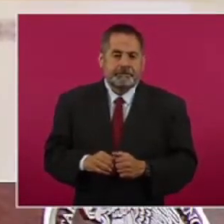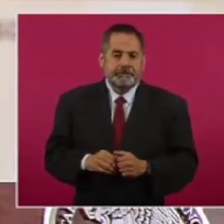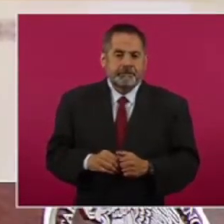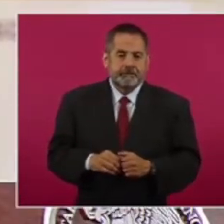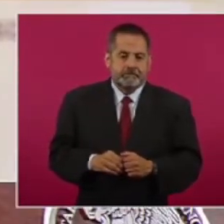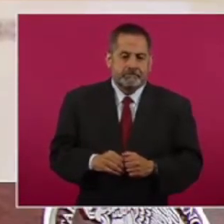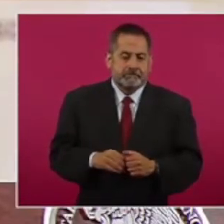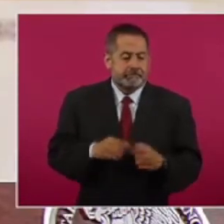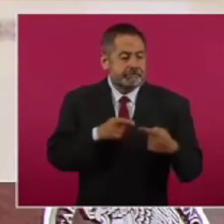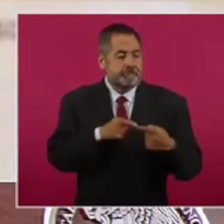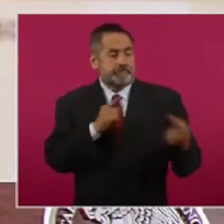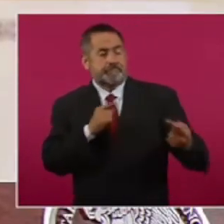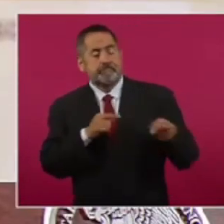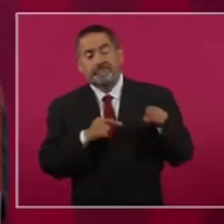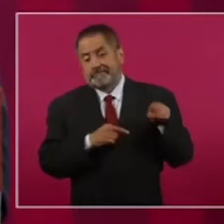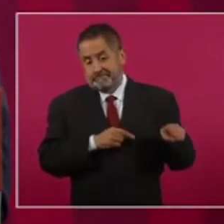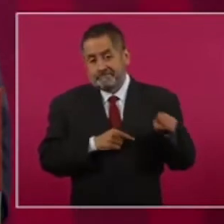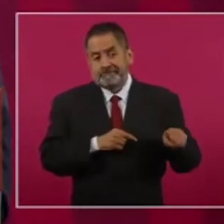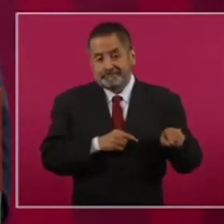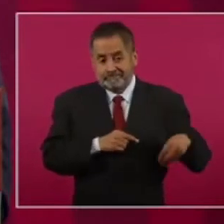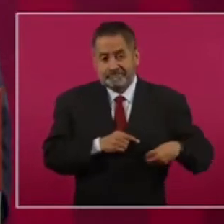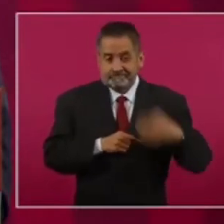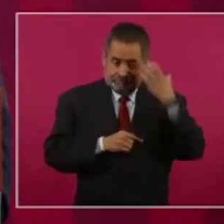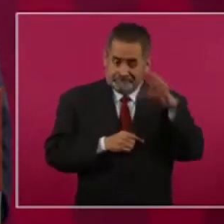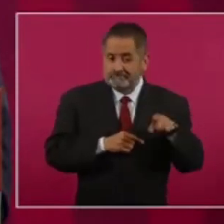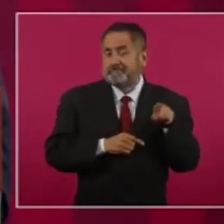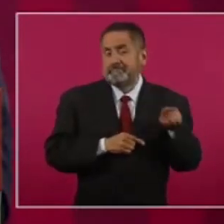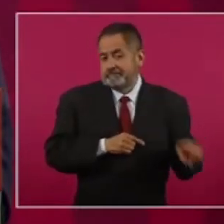son nuestros adversarios